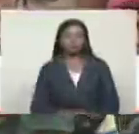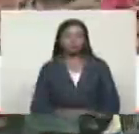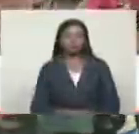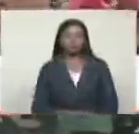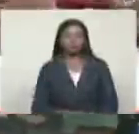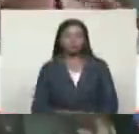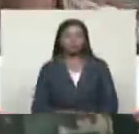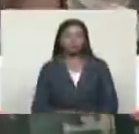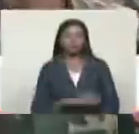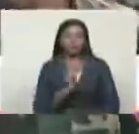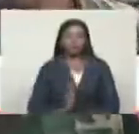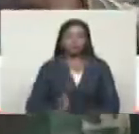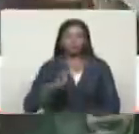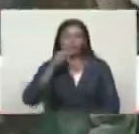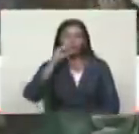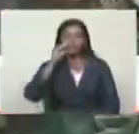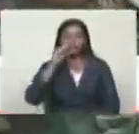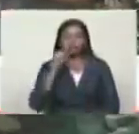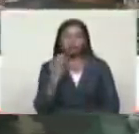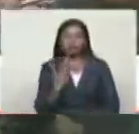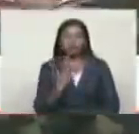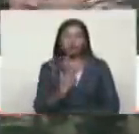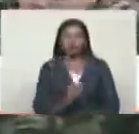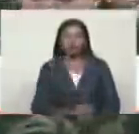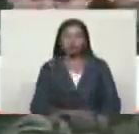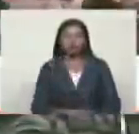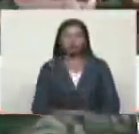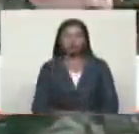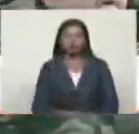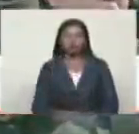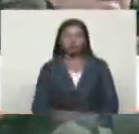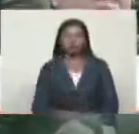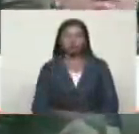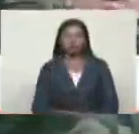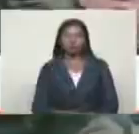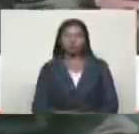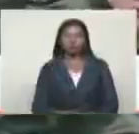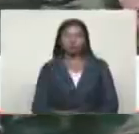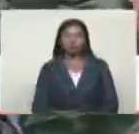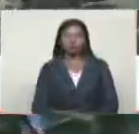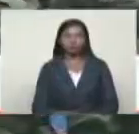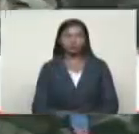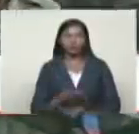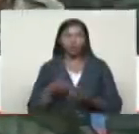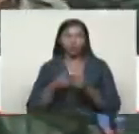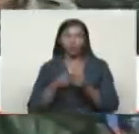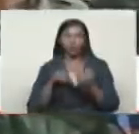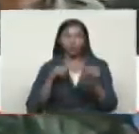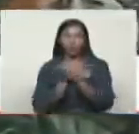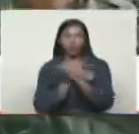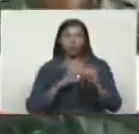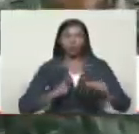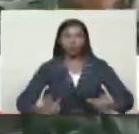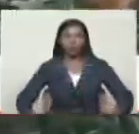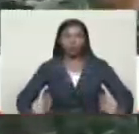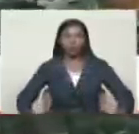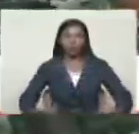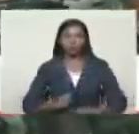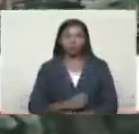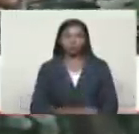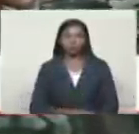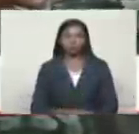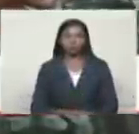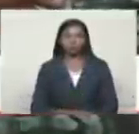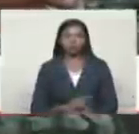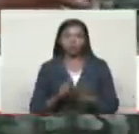Moros, presidente constitucional de la República Bolivariana de Venezuela, comandante en jefe de la Fuerza Armada Nacional Bolivariana, le da la